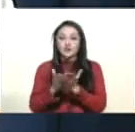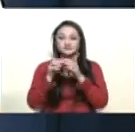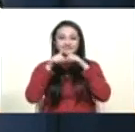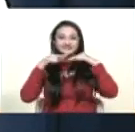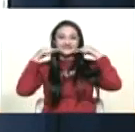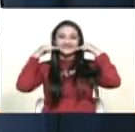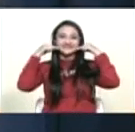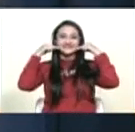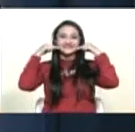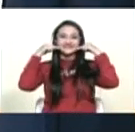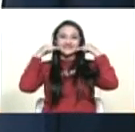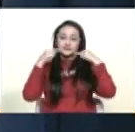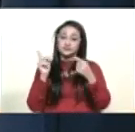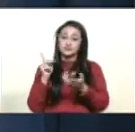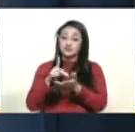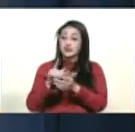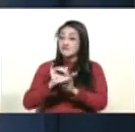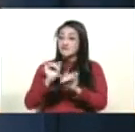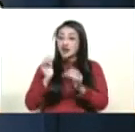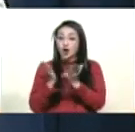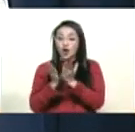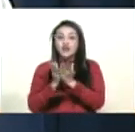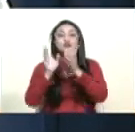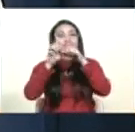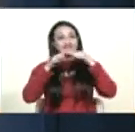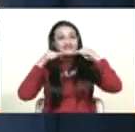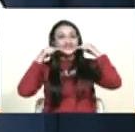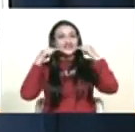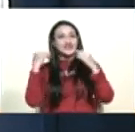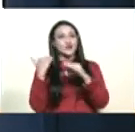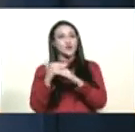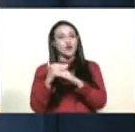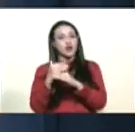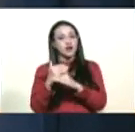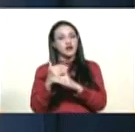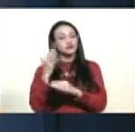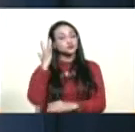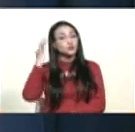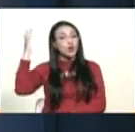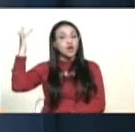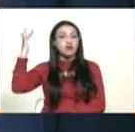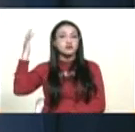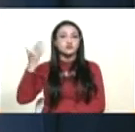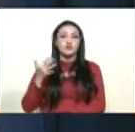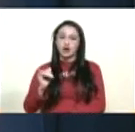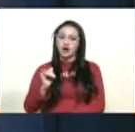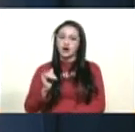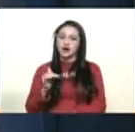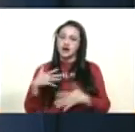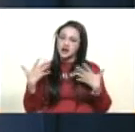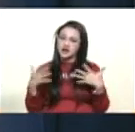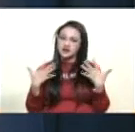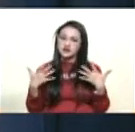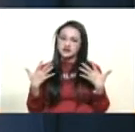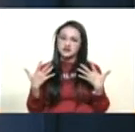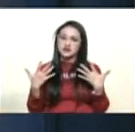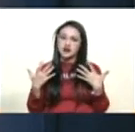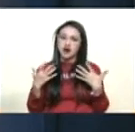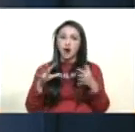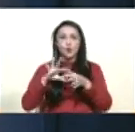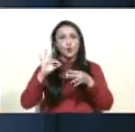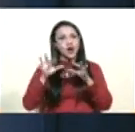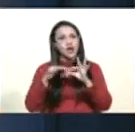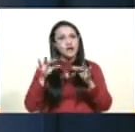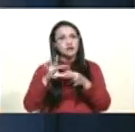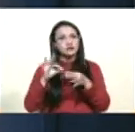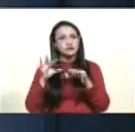sonrisa. Que tus hijos regresen de la escuela con una sonrisa, lleno de sueños y lleno de esperanza, lleno de alegría, lleno de cuentos, lleno